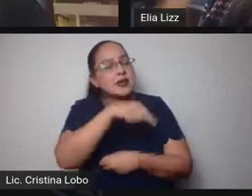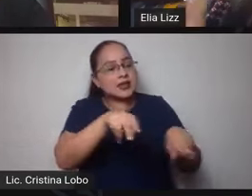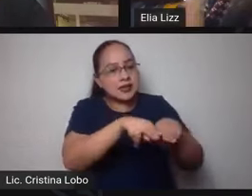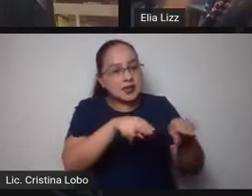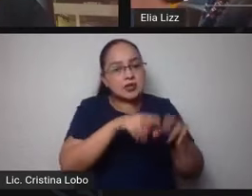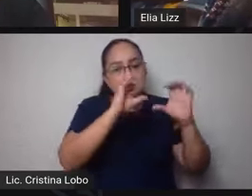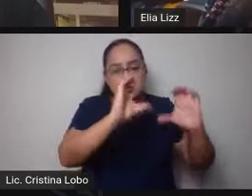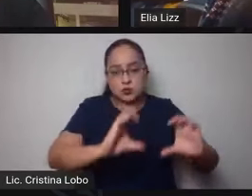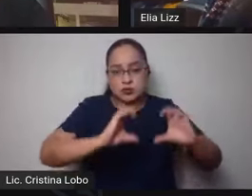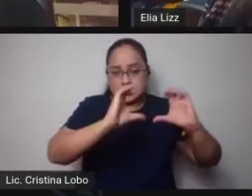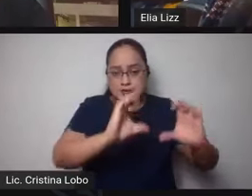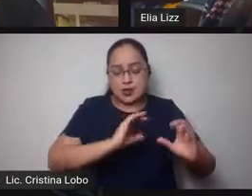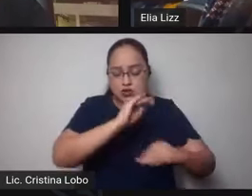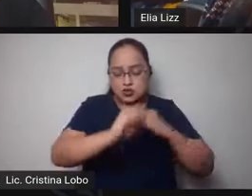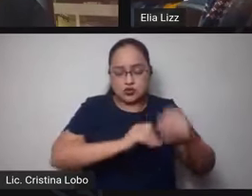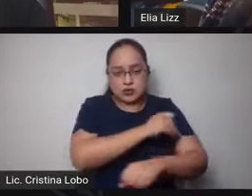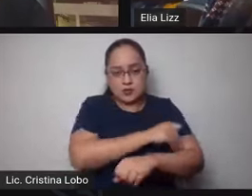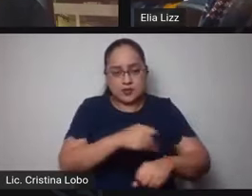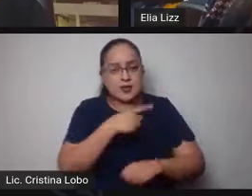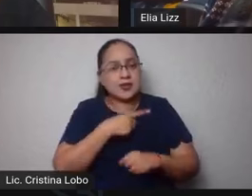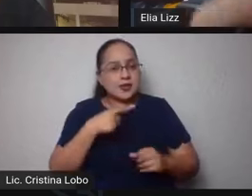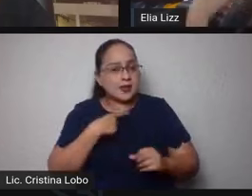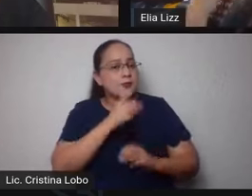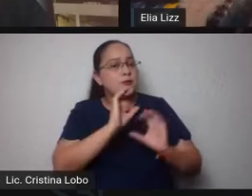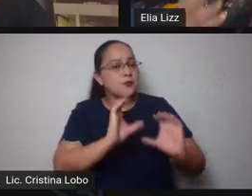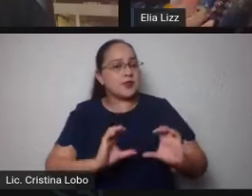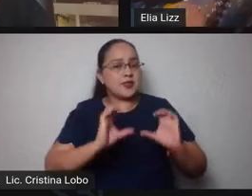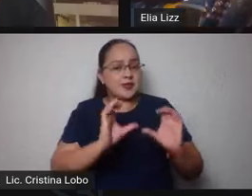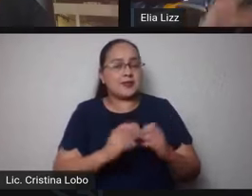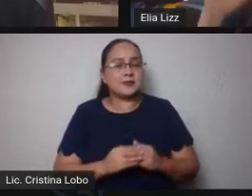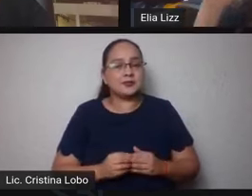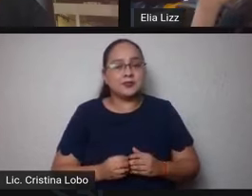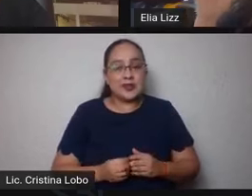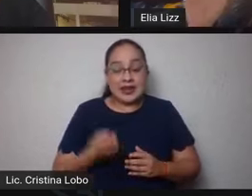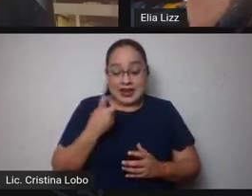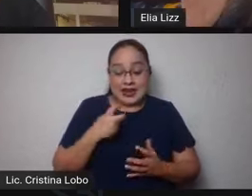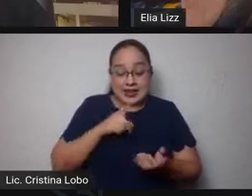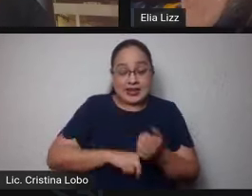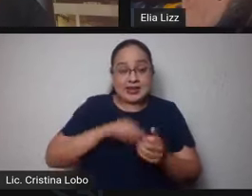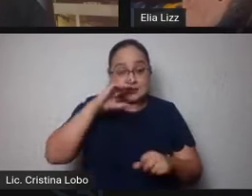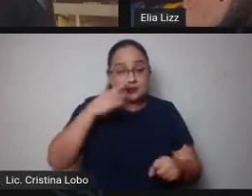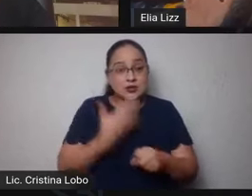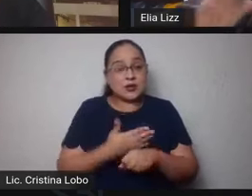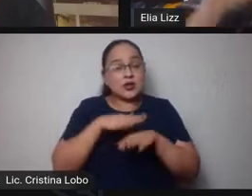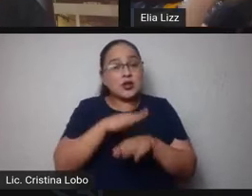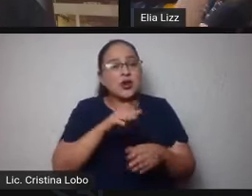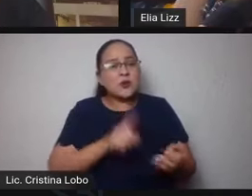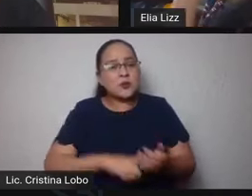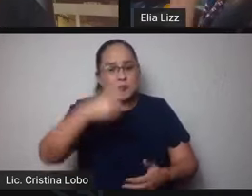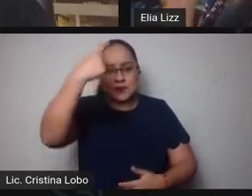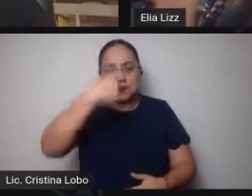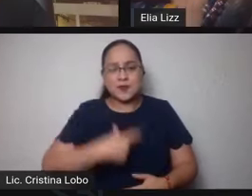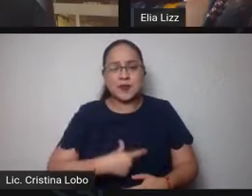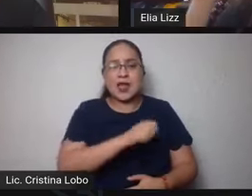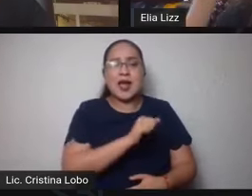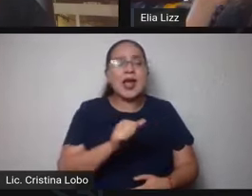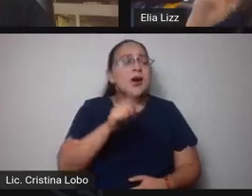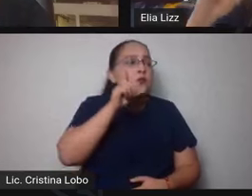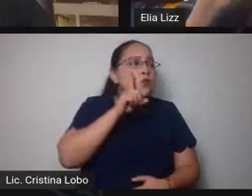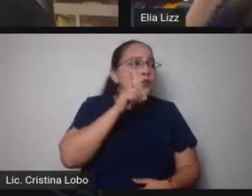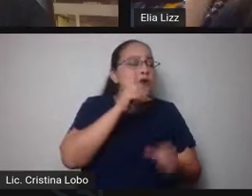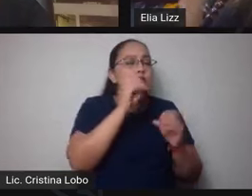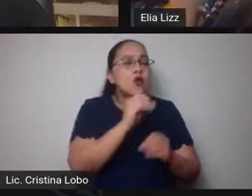mis nietas y de toda la familia que se me pusiera enfrente, ¿no? Esos roles en cuestión de la sociedad que